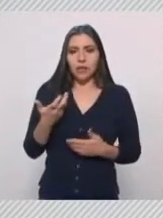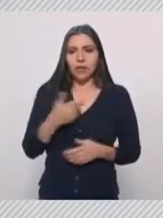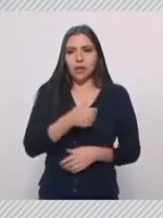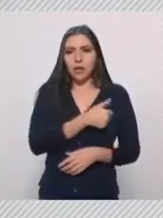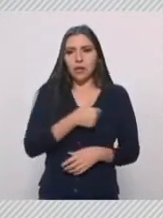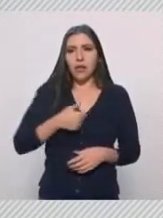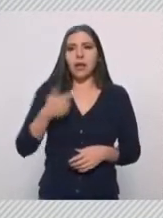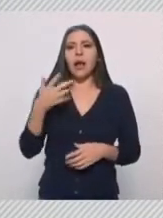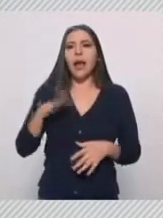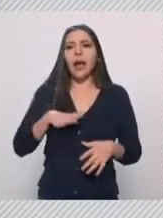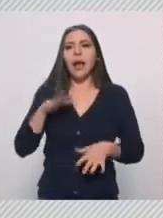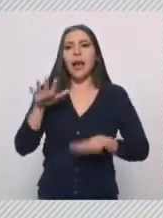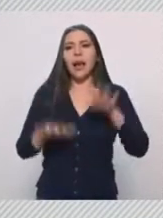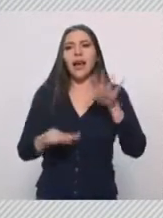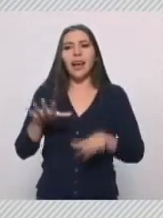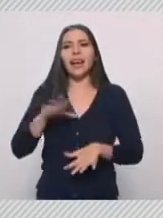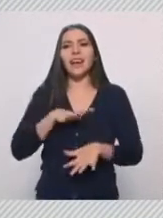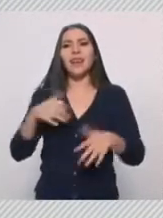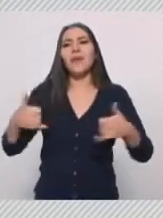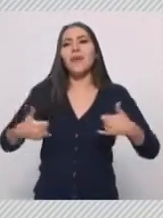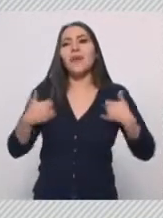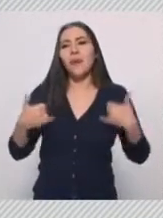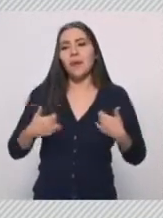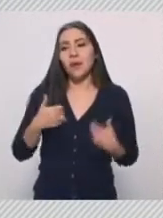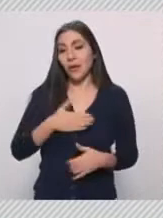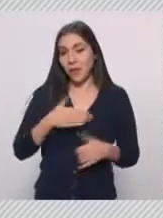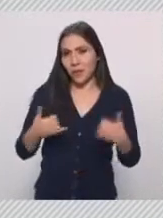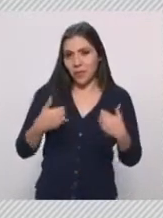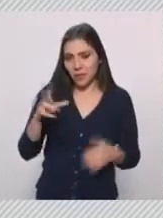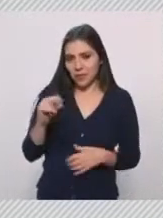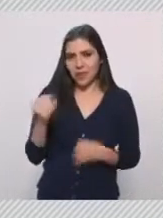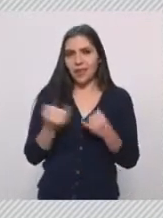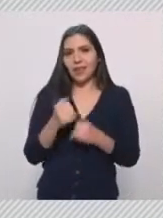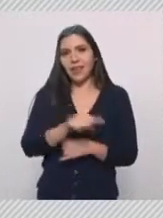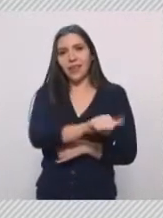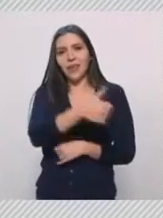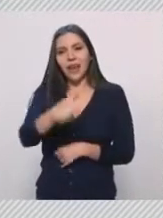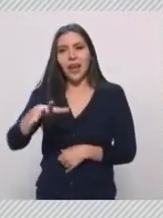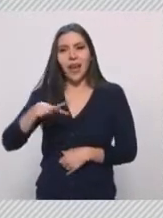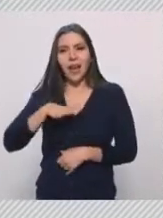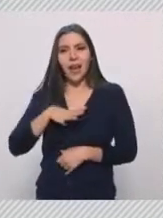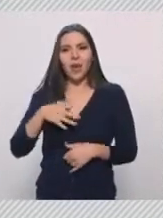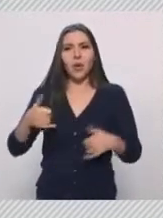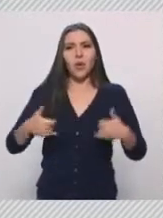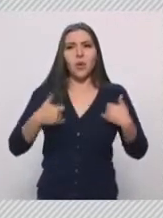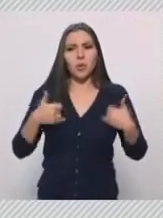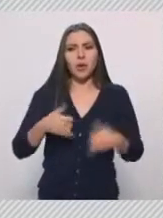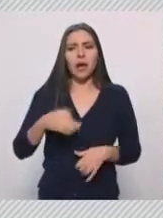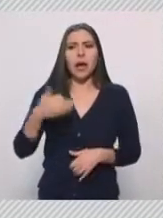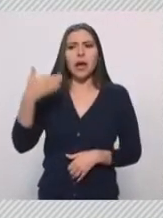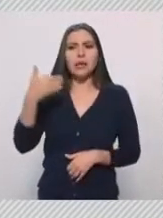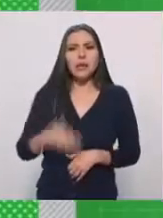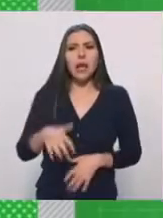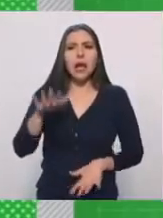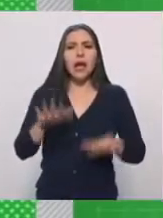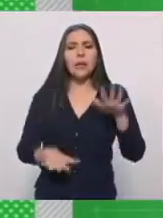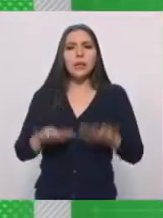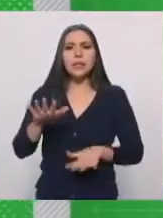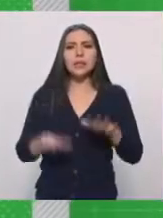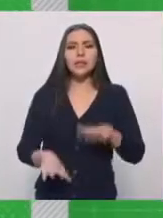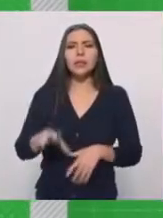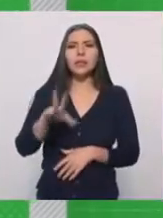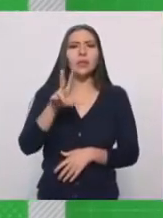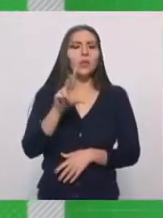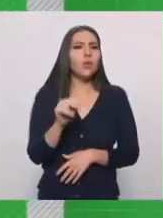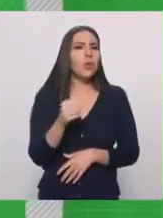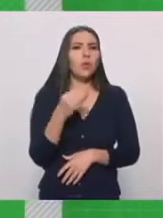no adolescente, así como existen adolescentes que quizá podemos reconocer que no estamos haciendo